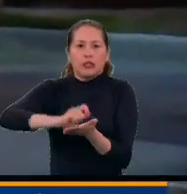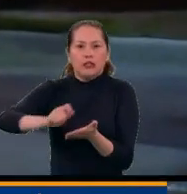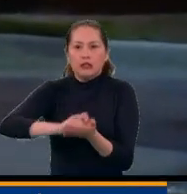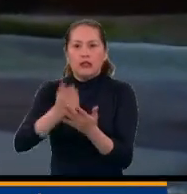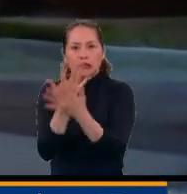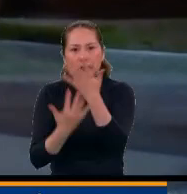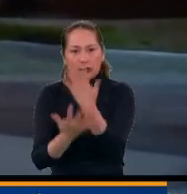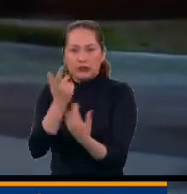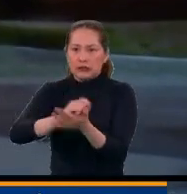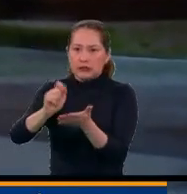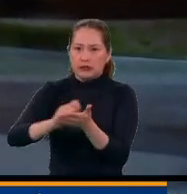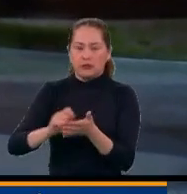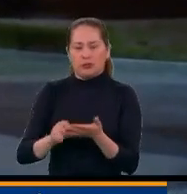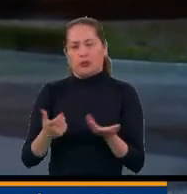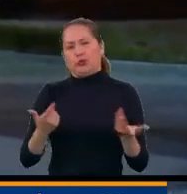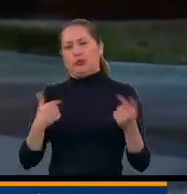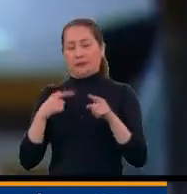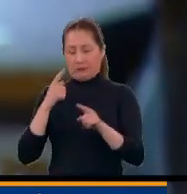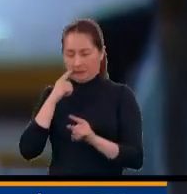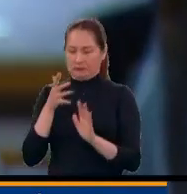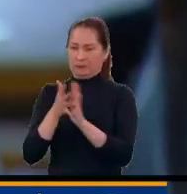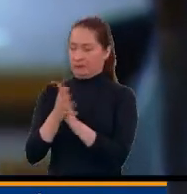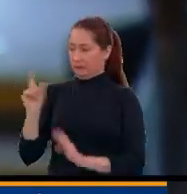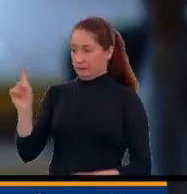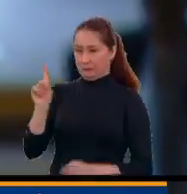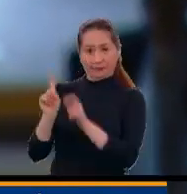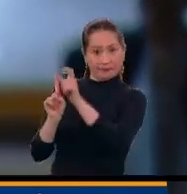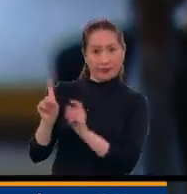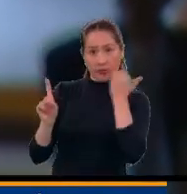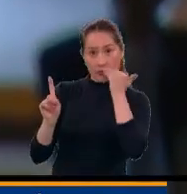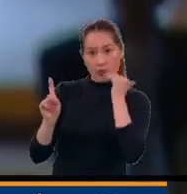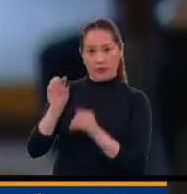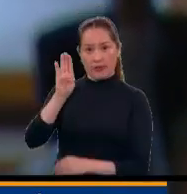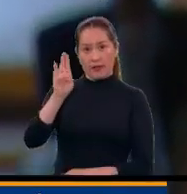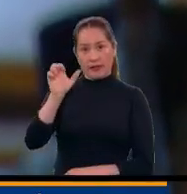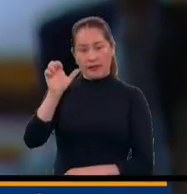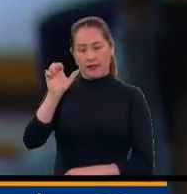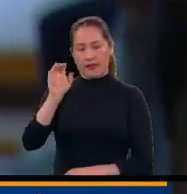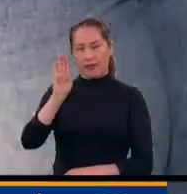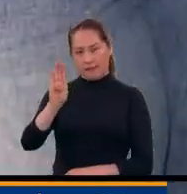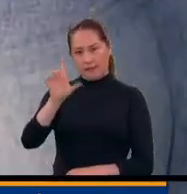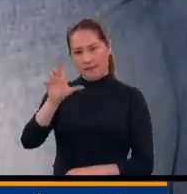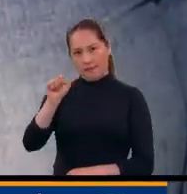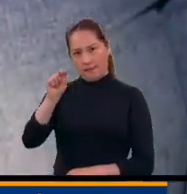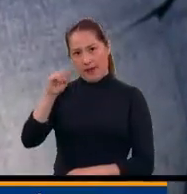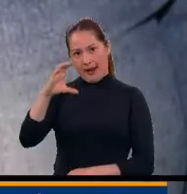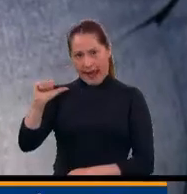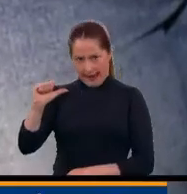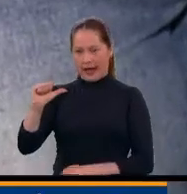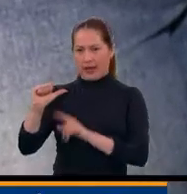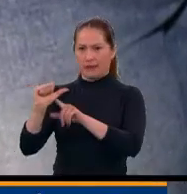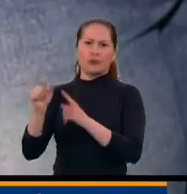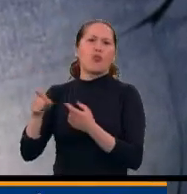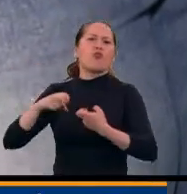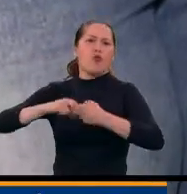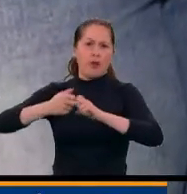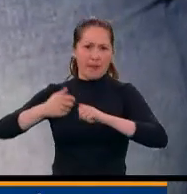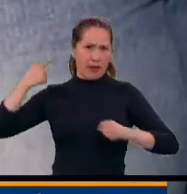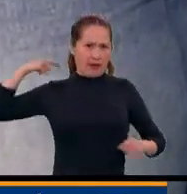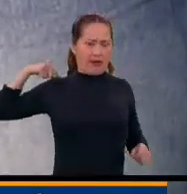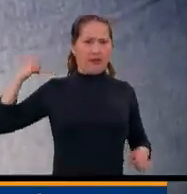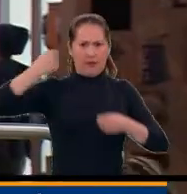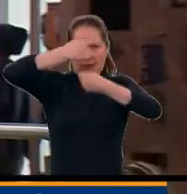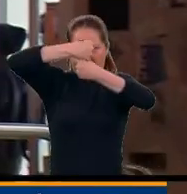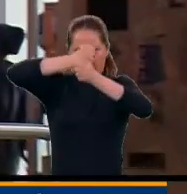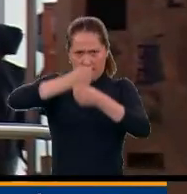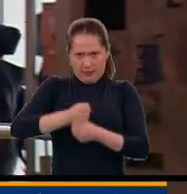Blanca Ruiz viajó a Bogotá desde Mosquera, Cundinamarca, a tramitar un examen médico esencial para tratar un tumor en la médula espinal, pero al llegar